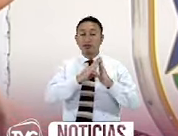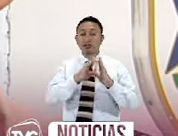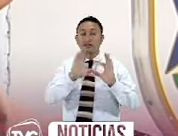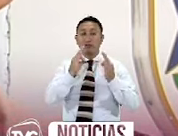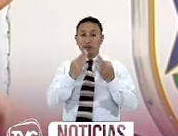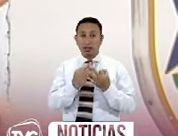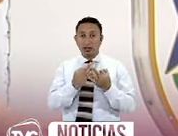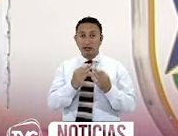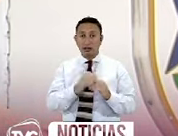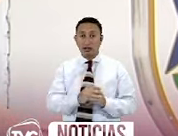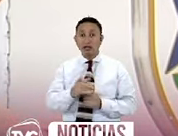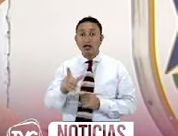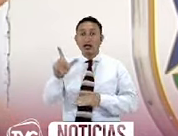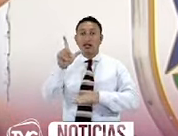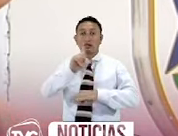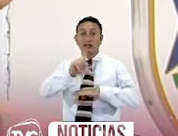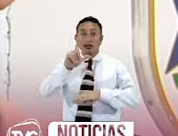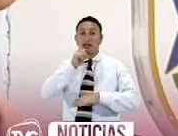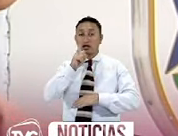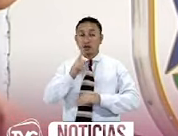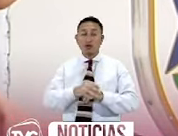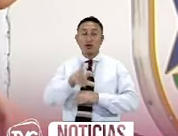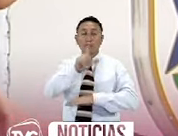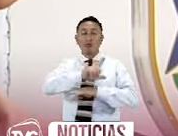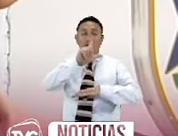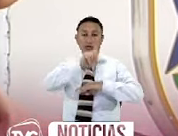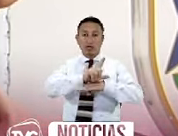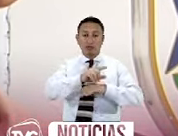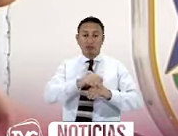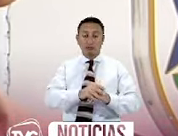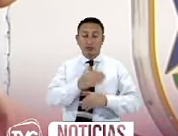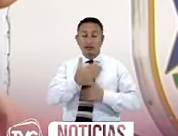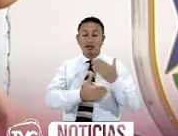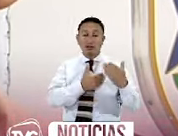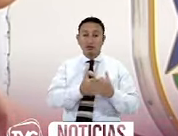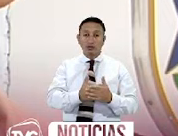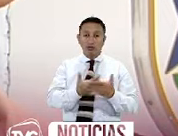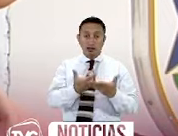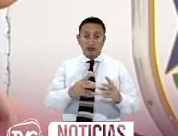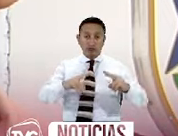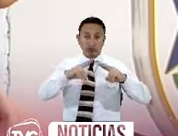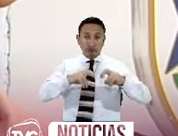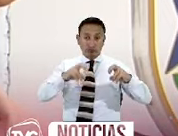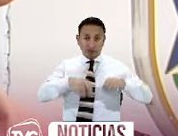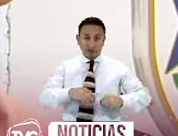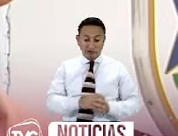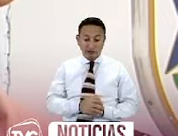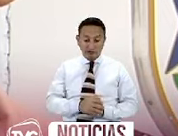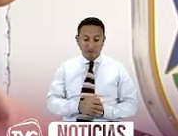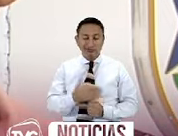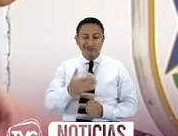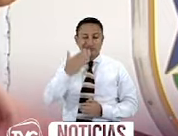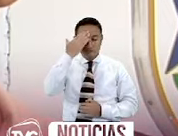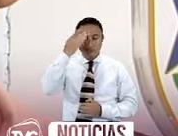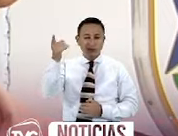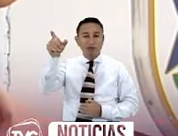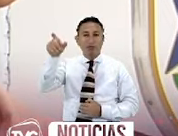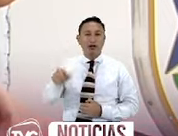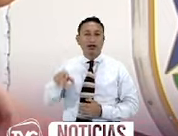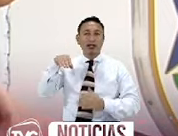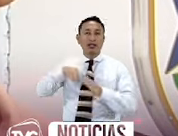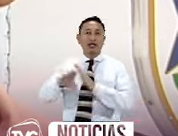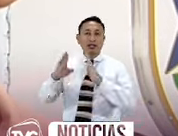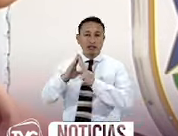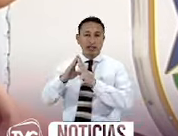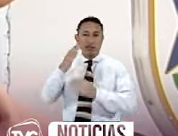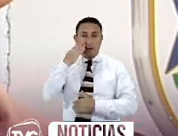en La Tacunga, Lago Agrio. Pero luego de las últimas diligencias que nosotros realizamos, se pudo determinar que el ciudadano estaba escondido en el